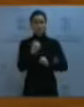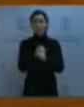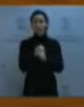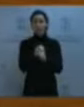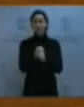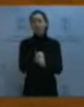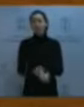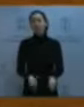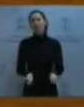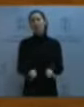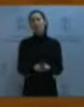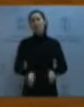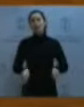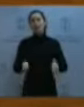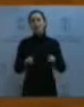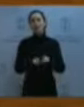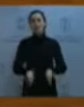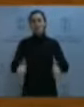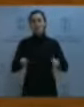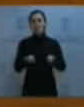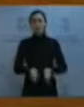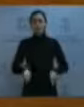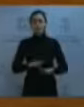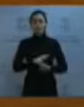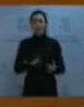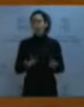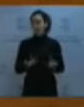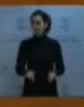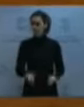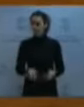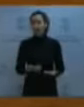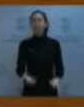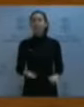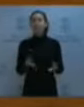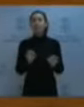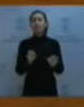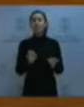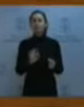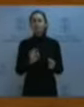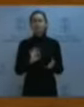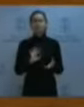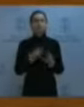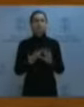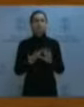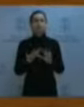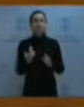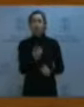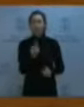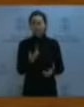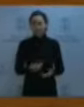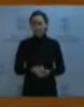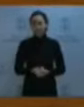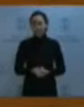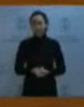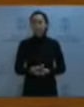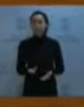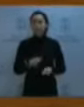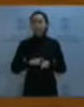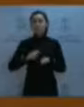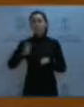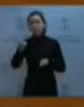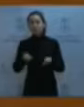están administrados ahora mismo, son poco eficaces. Ese es un cambio en profundidad de los que reclamamos. Si hablamos de otros aspectos como